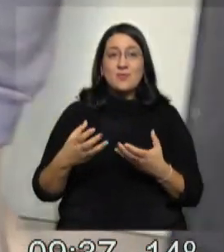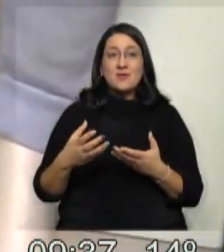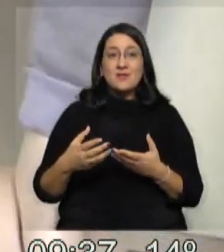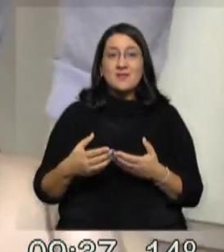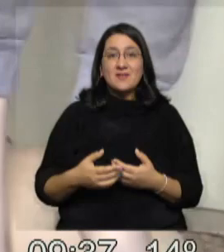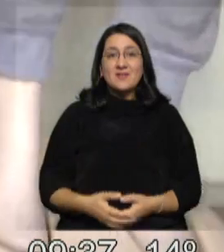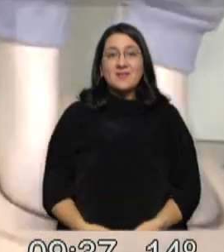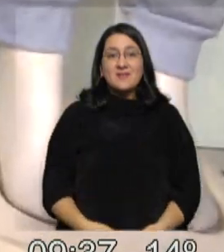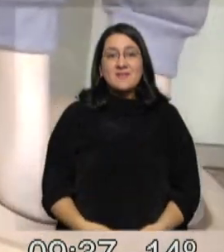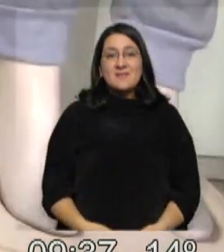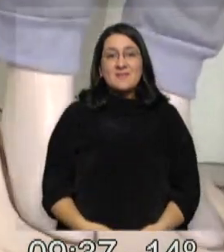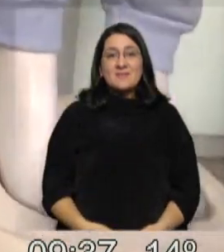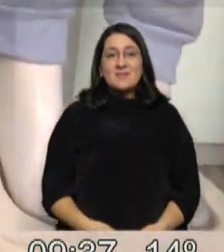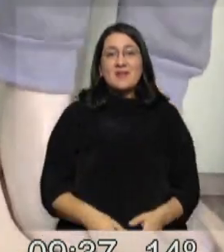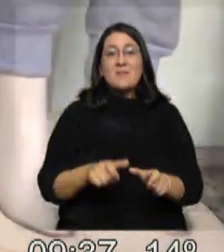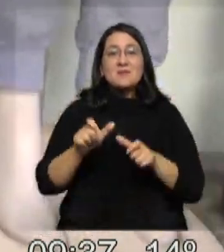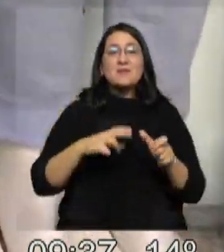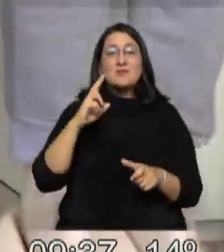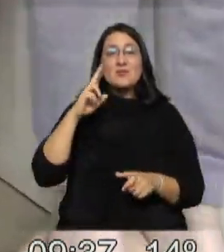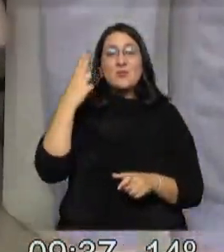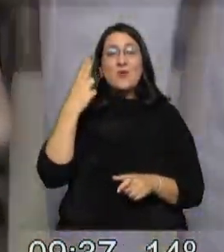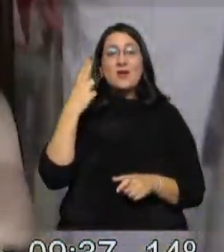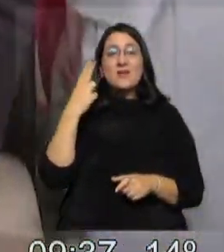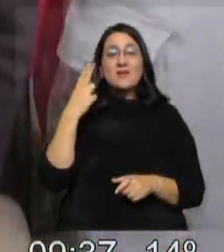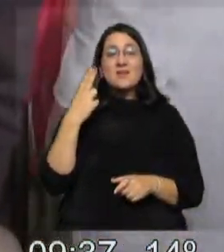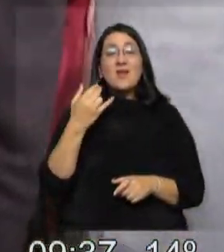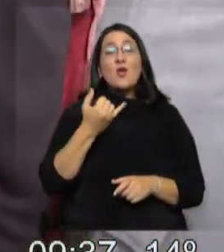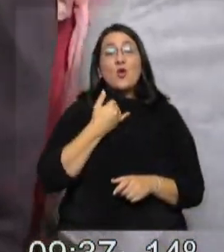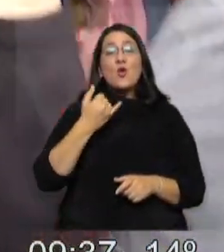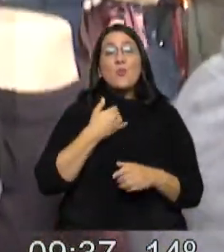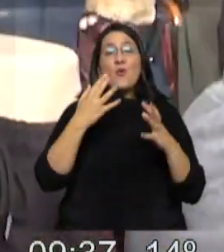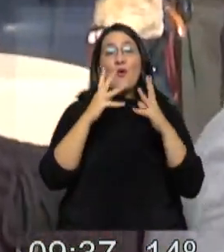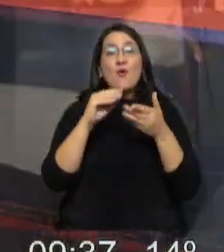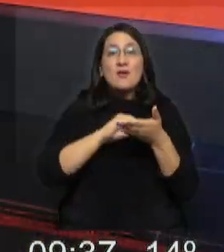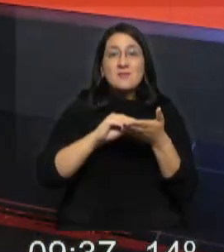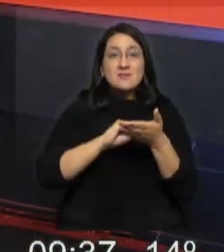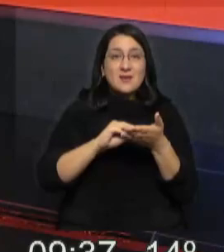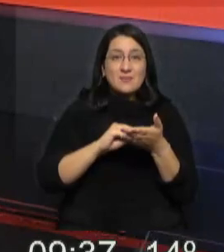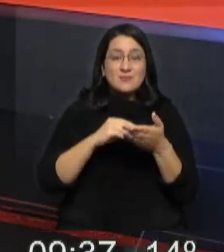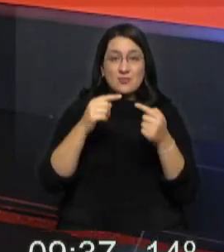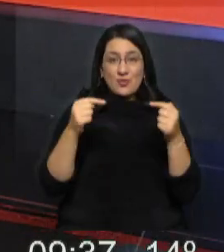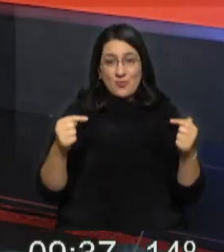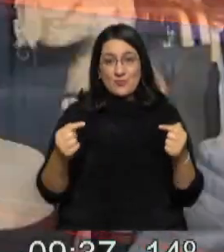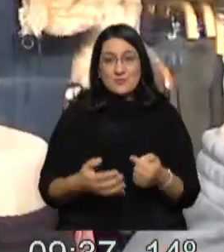tenemos en el día de hoy, los uruguayos, las uruguayas, ¿cómo administramos nuestros recursos?